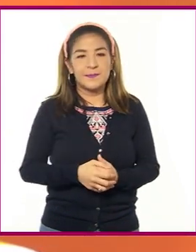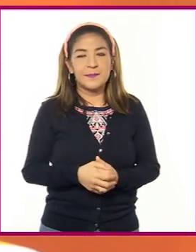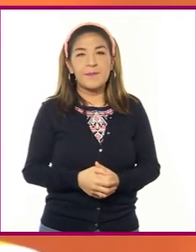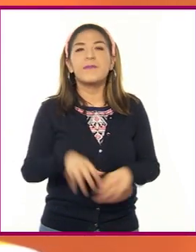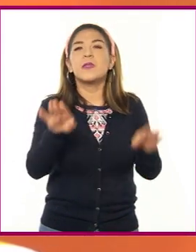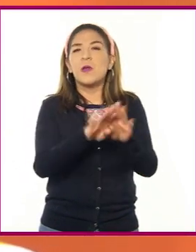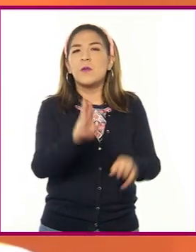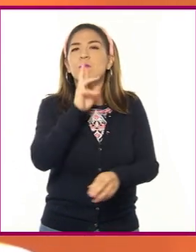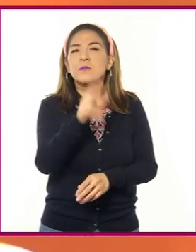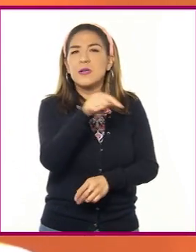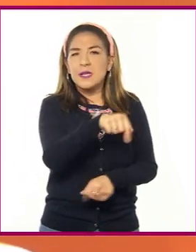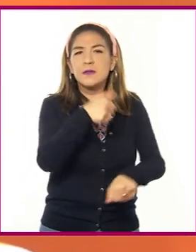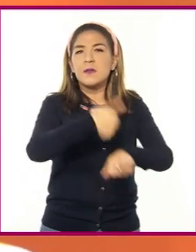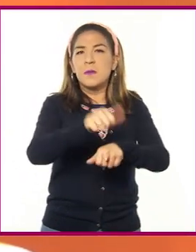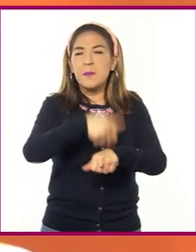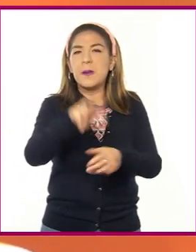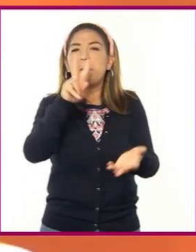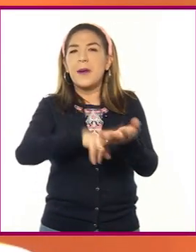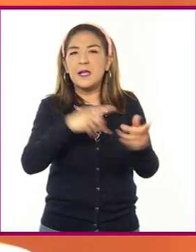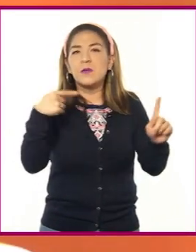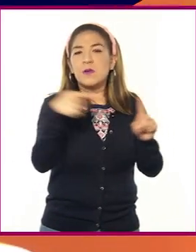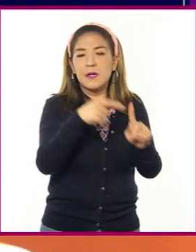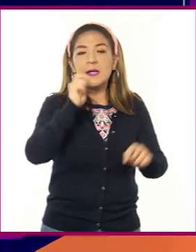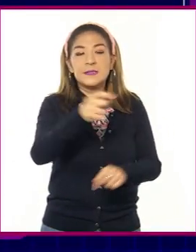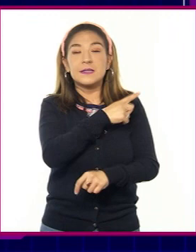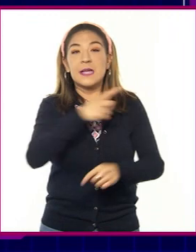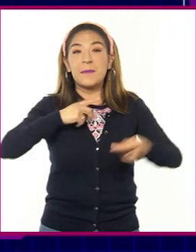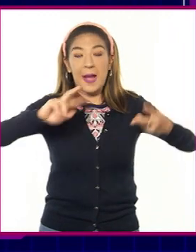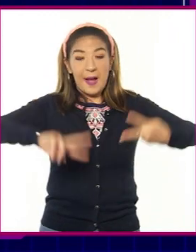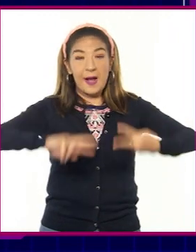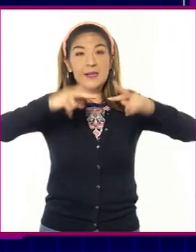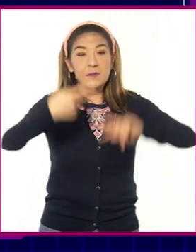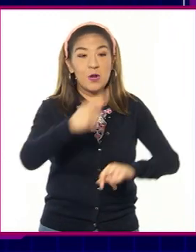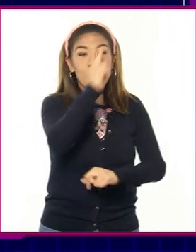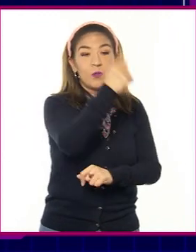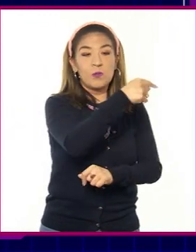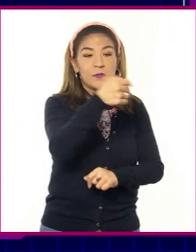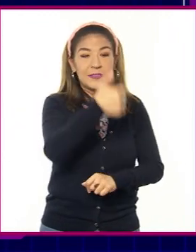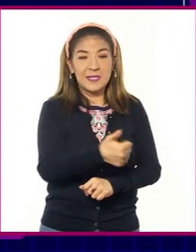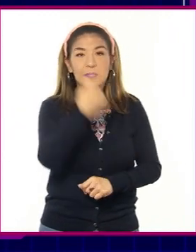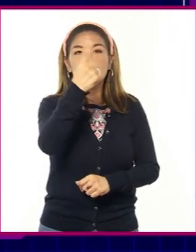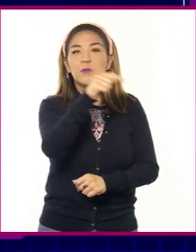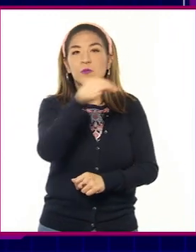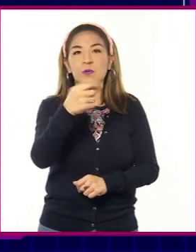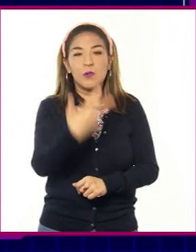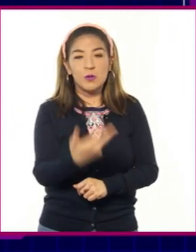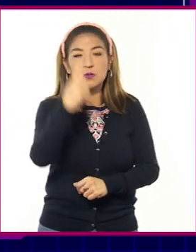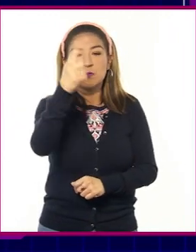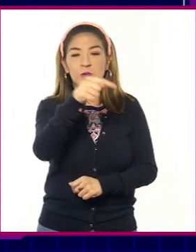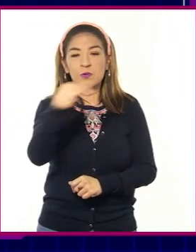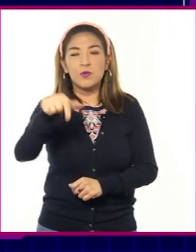Para resolver las proporciones directas, se deben convertir las fracciones un sexto, un octavo,